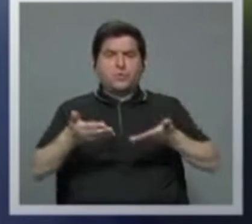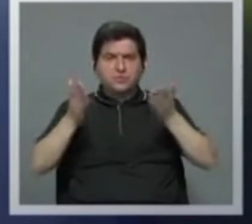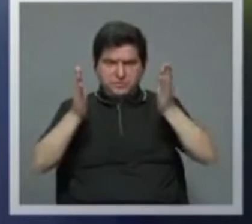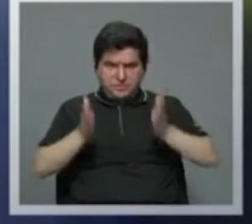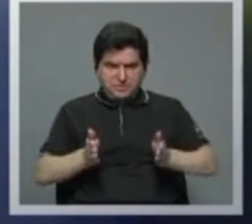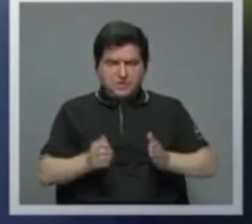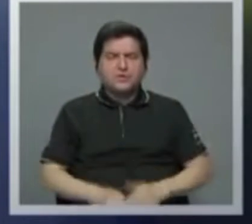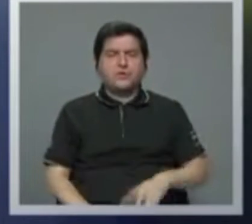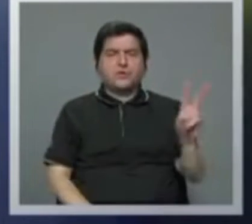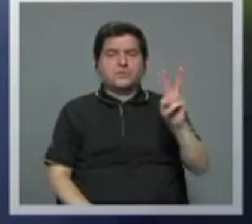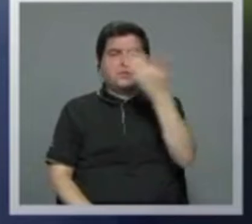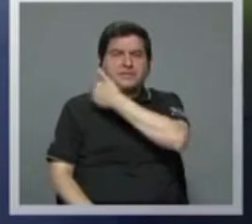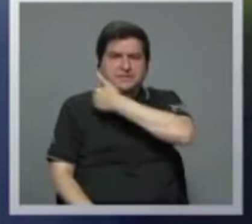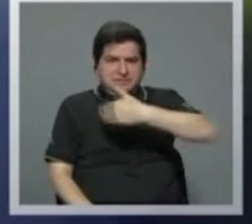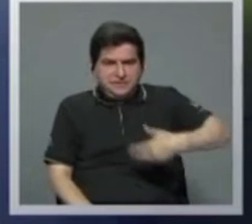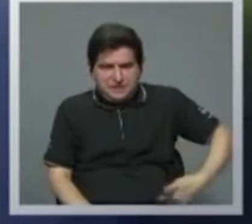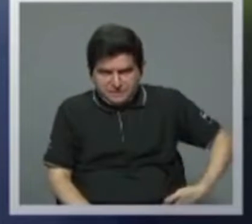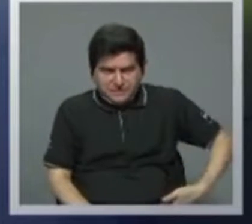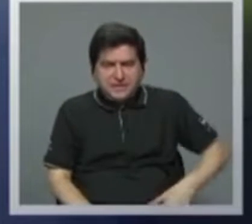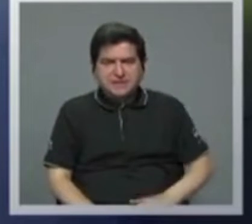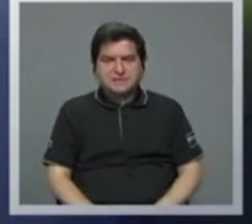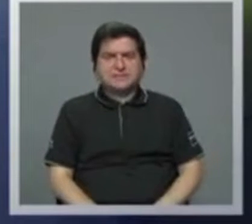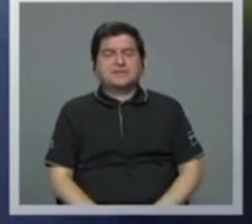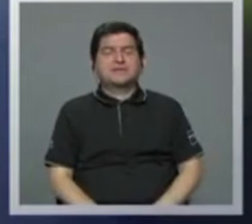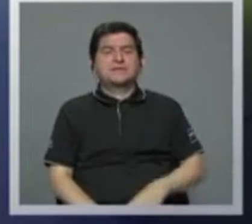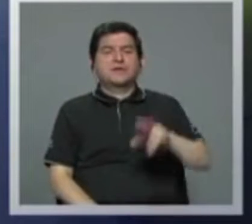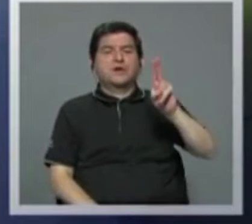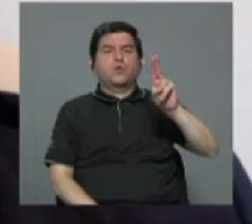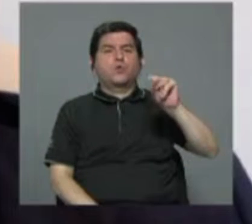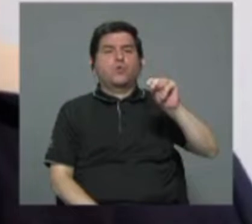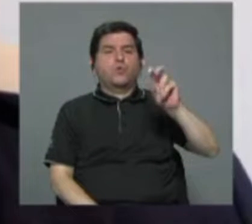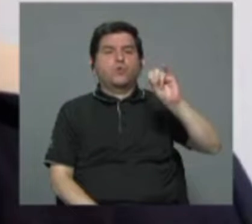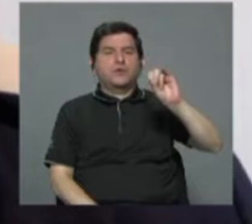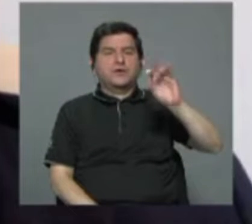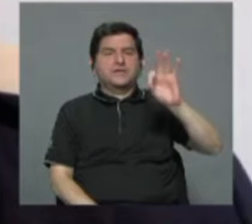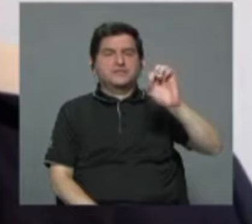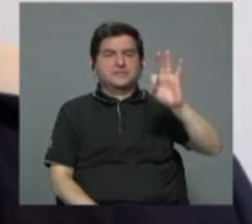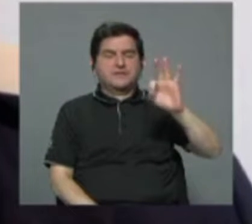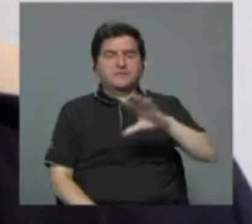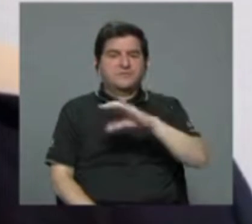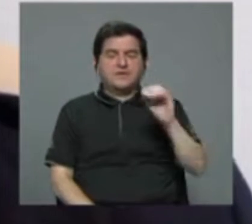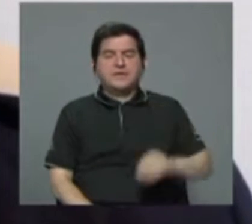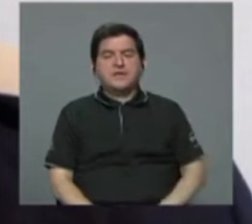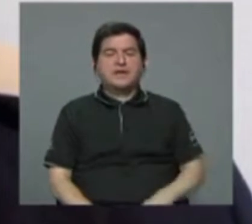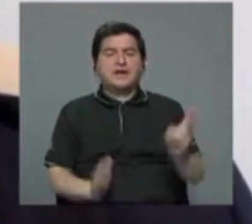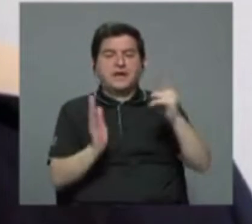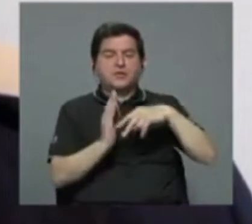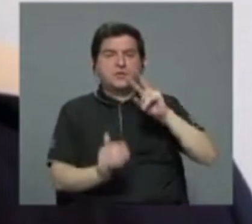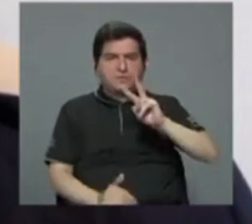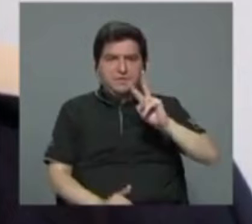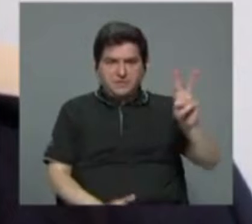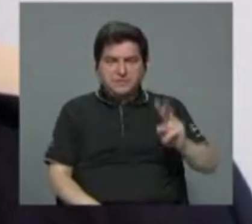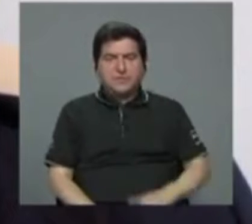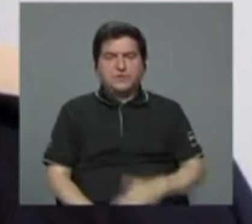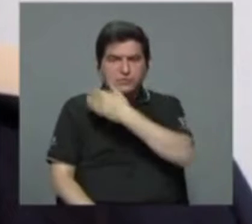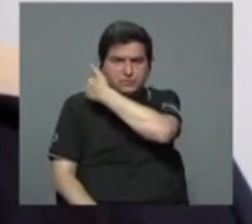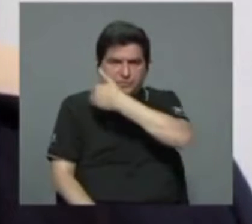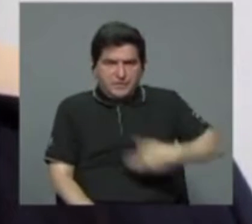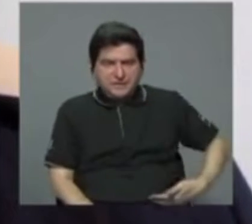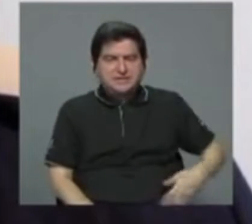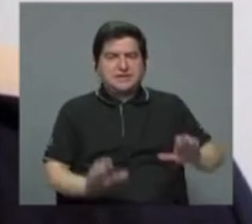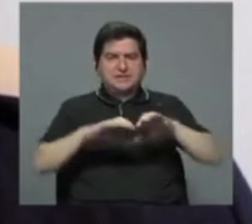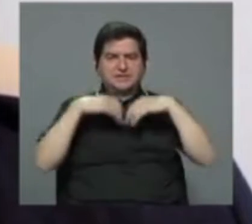ser vicepresidencia de UNICEF, y en el año 22 ser presidencia del